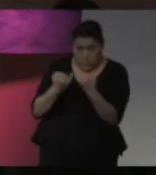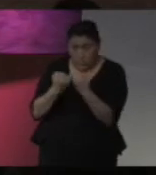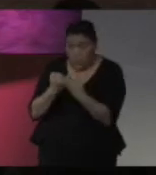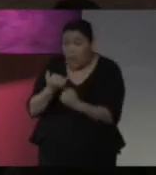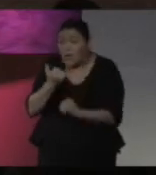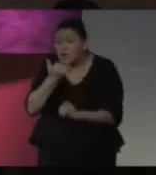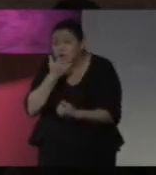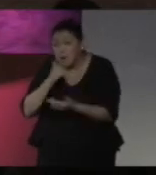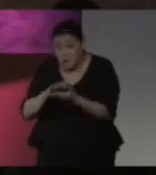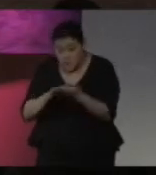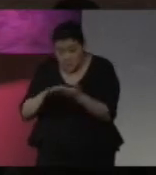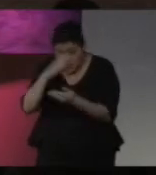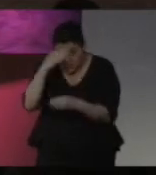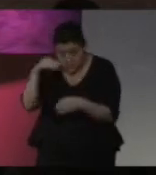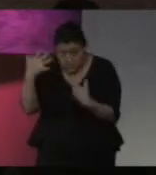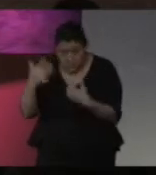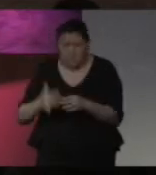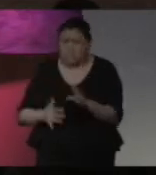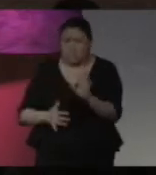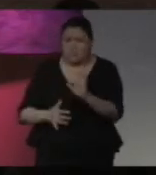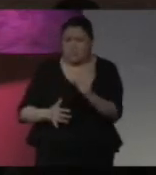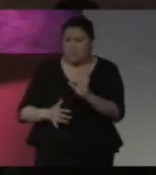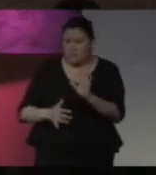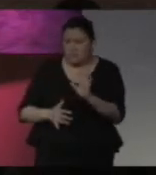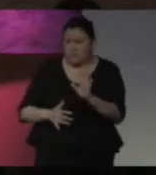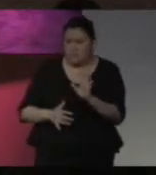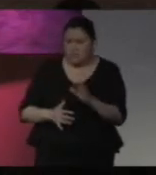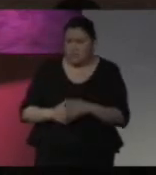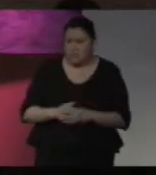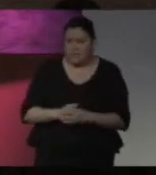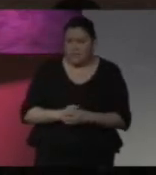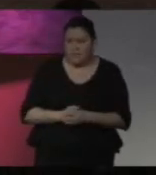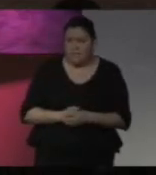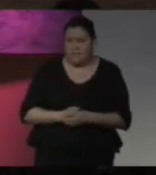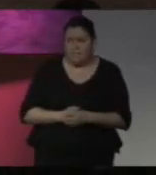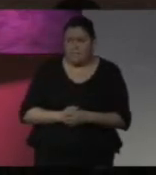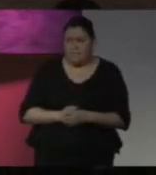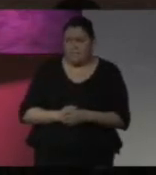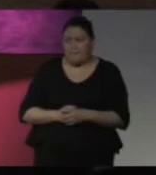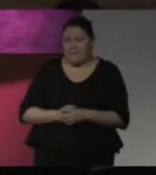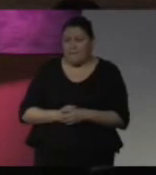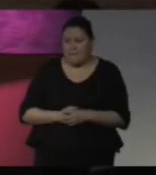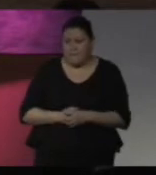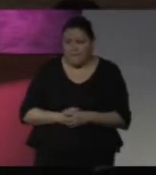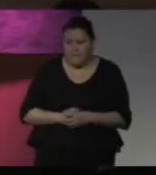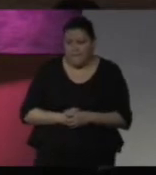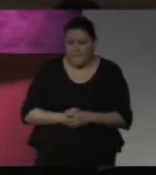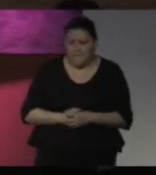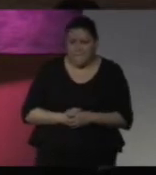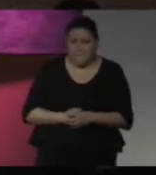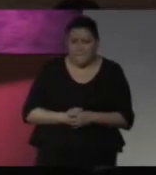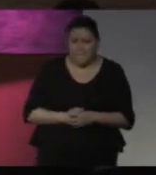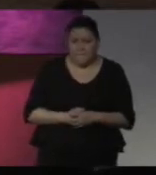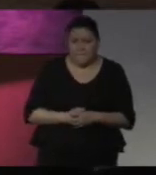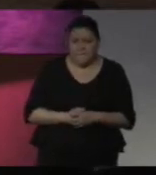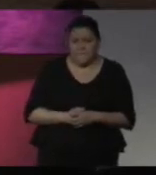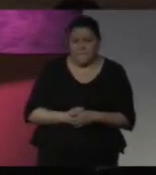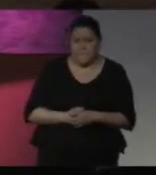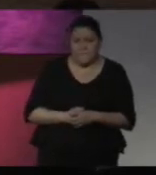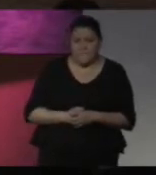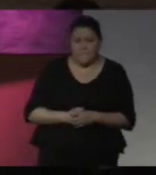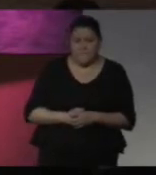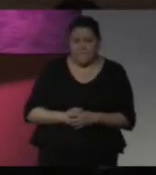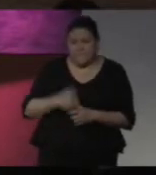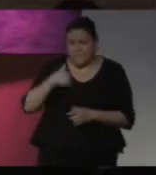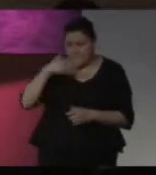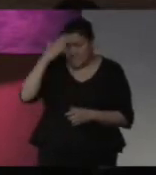Tratar de entender no es ni justificar. Ah, ok. Bueno, ¿sí se escuchó lo del principio? Sí. Ah, ok. Bueno, tratar